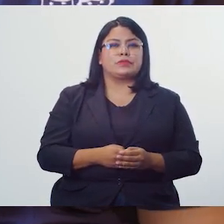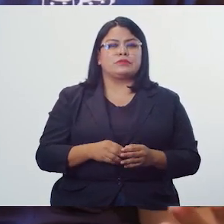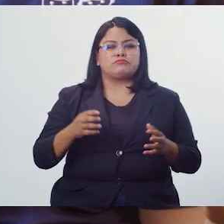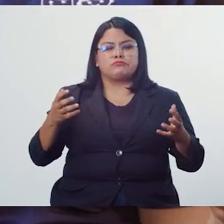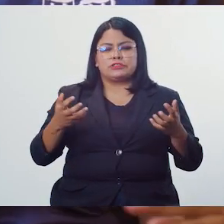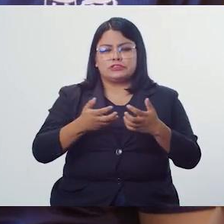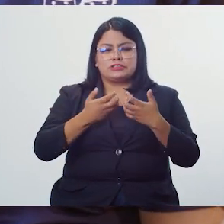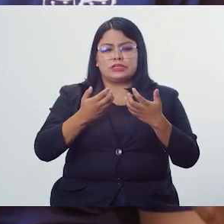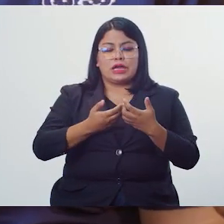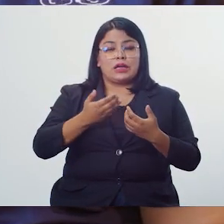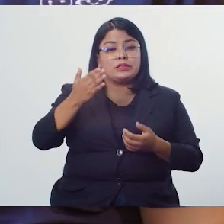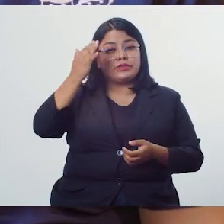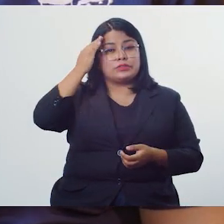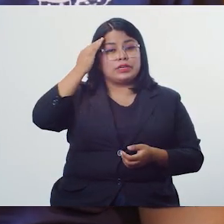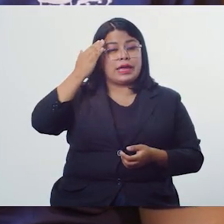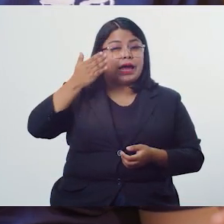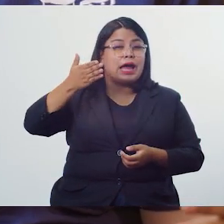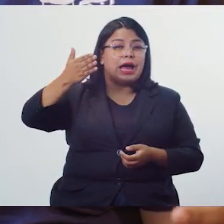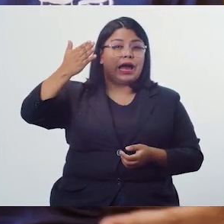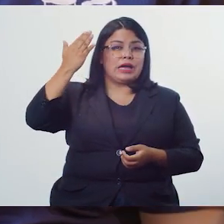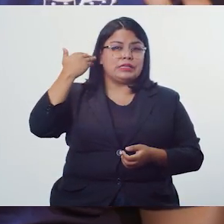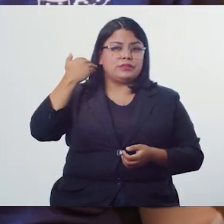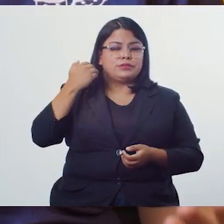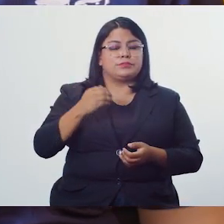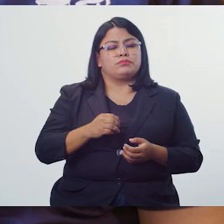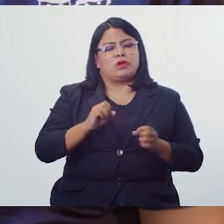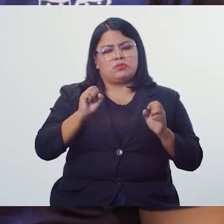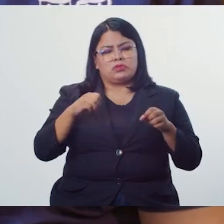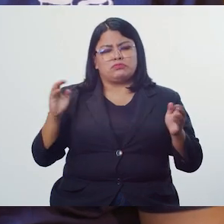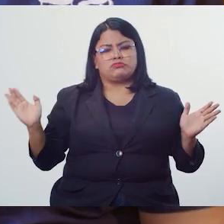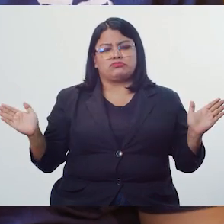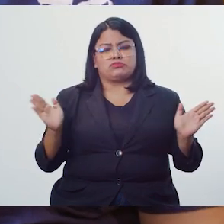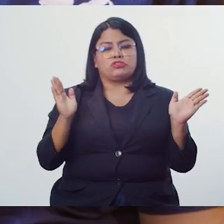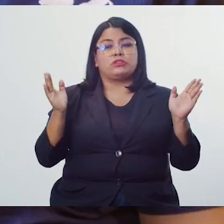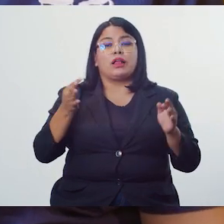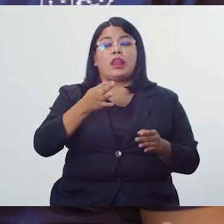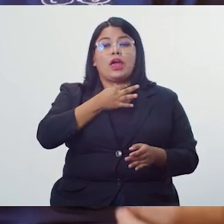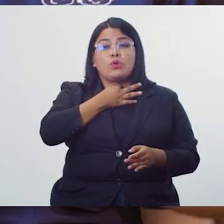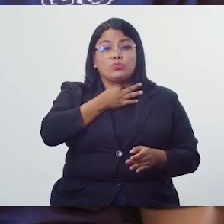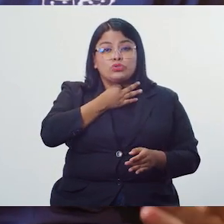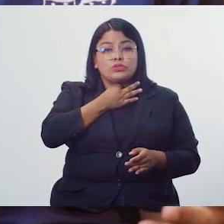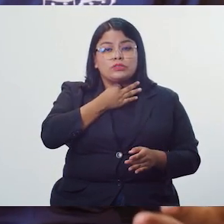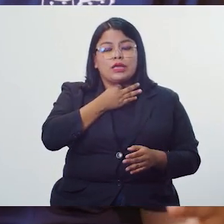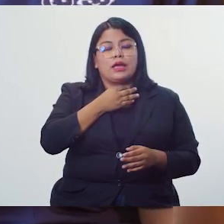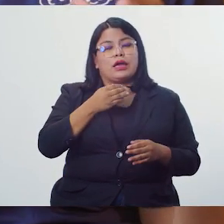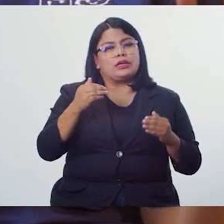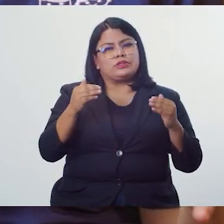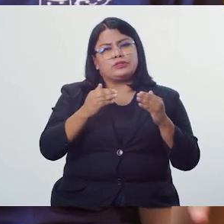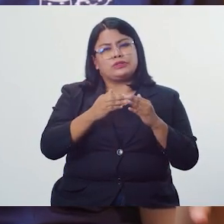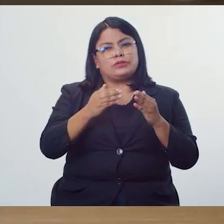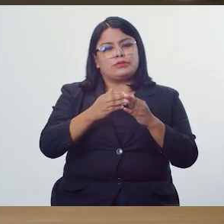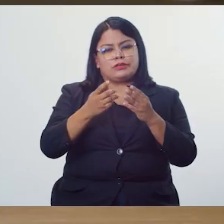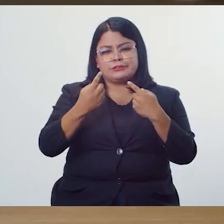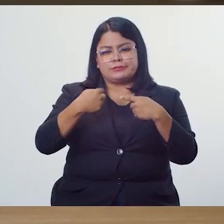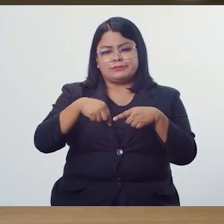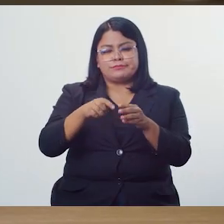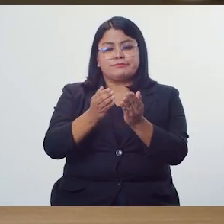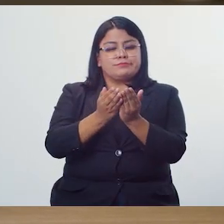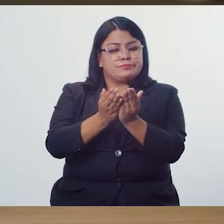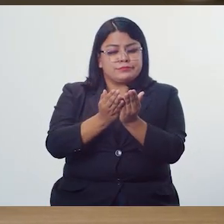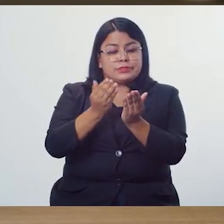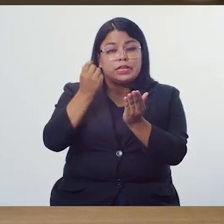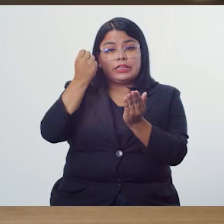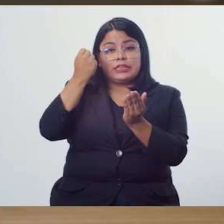indagando los saberes previos de los niños, motivando a la curiosidad de los niños y también durante la lectura,